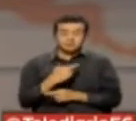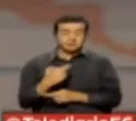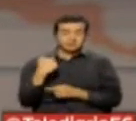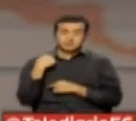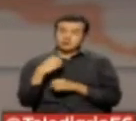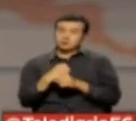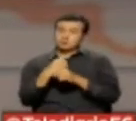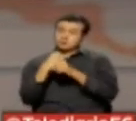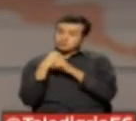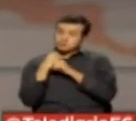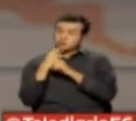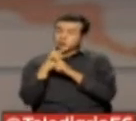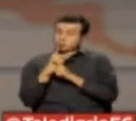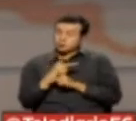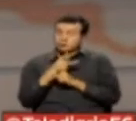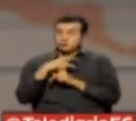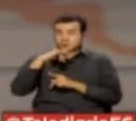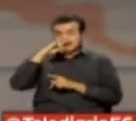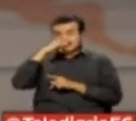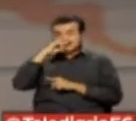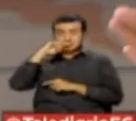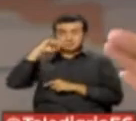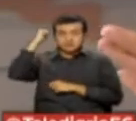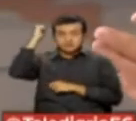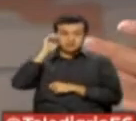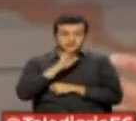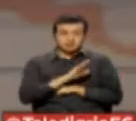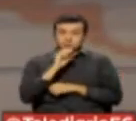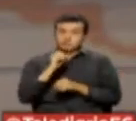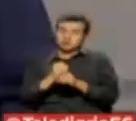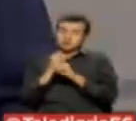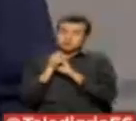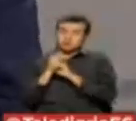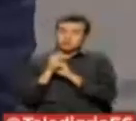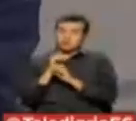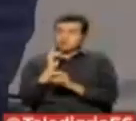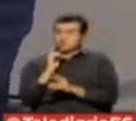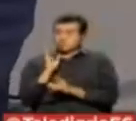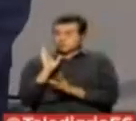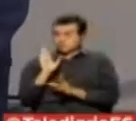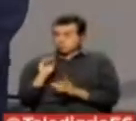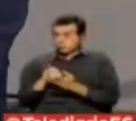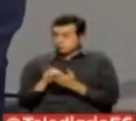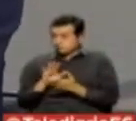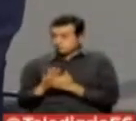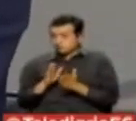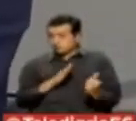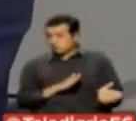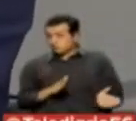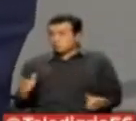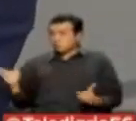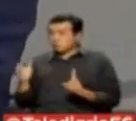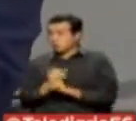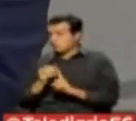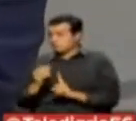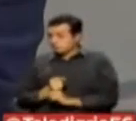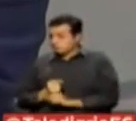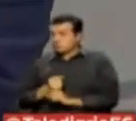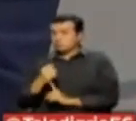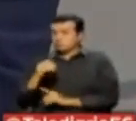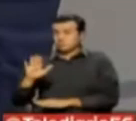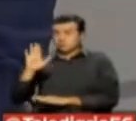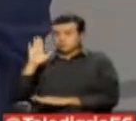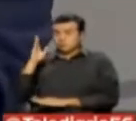obligación de velar por el cumplimiento de los derechos tienen la obligación nominalmente la pregunta es que hemos logrado en esta materia hay